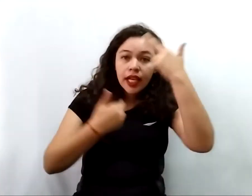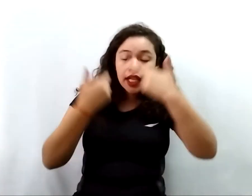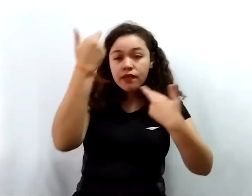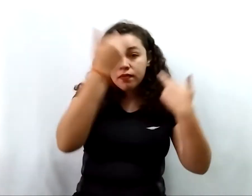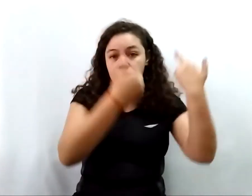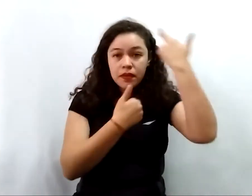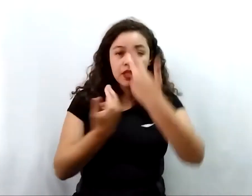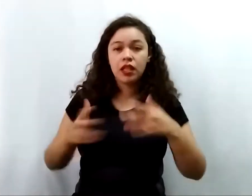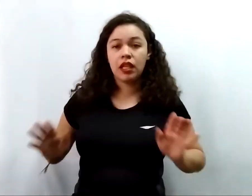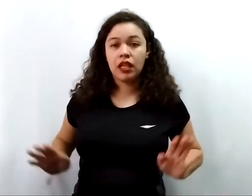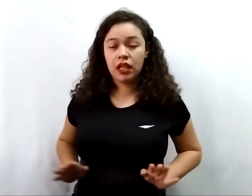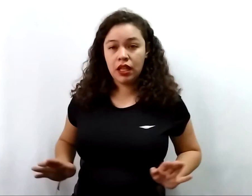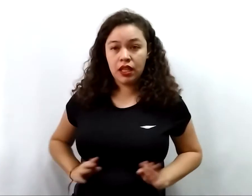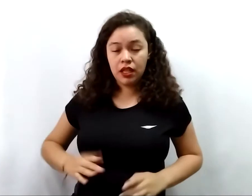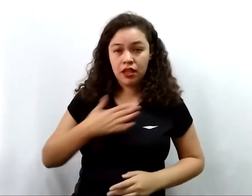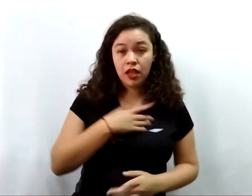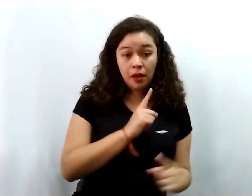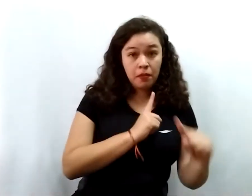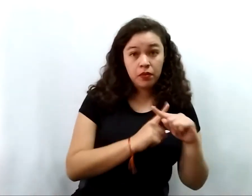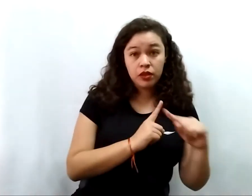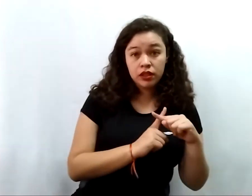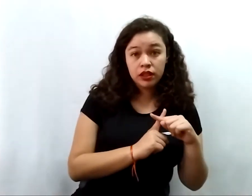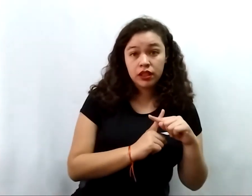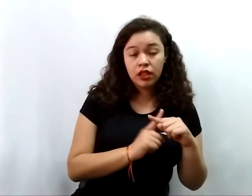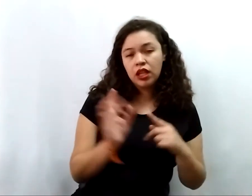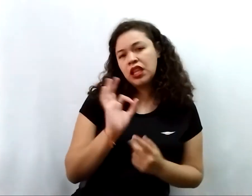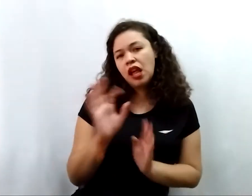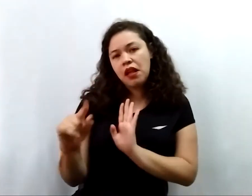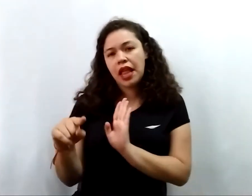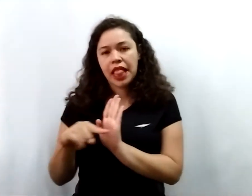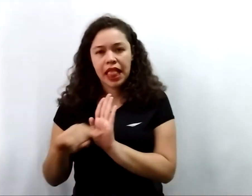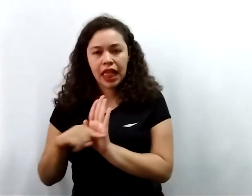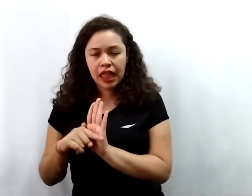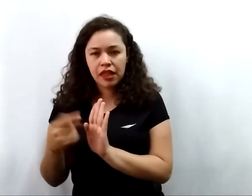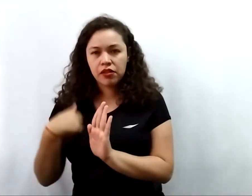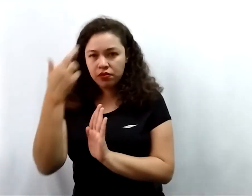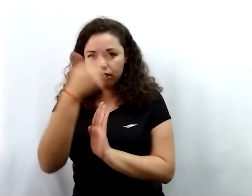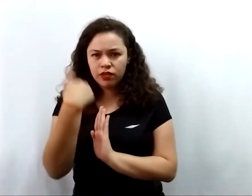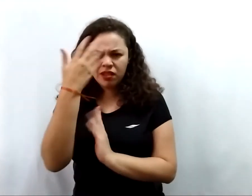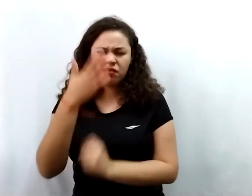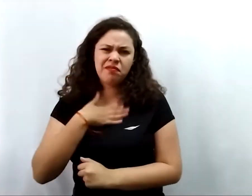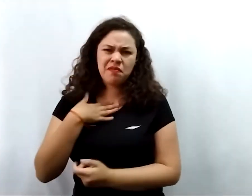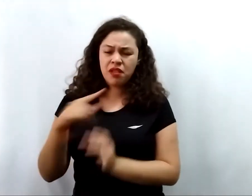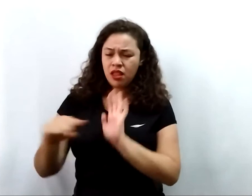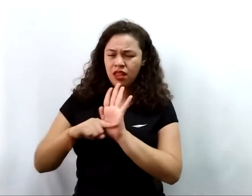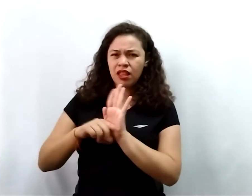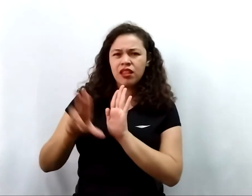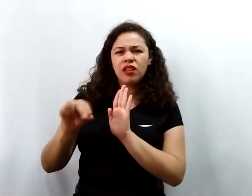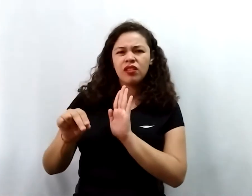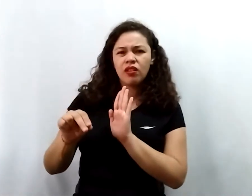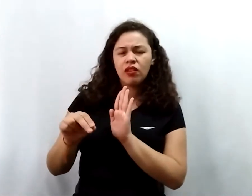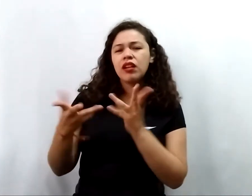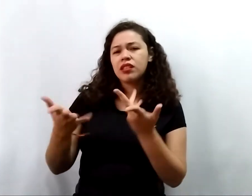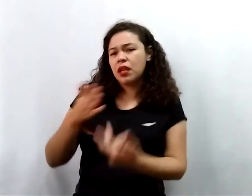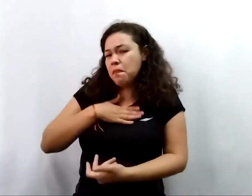cualidades que poseo, tanto positivas como las que pudiéramos llamar negativas, que para mí no son negativas, sino que forman parte de mí,